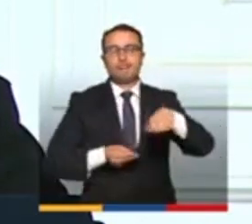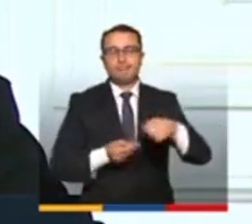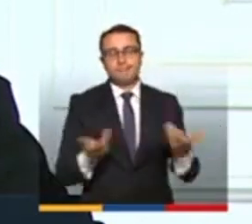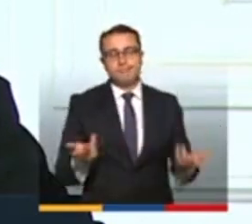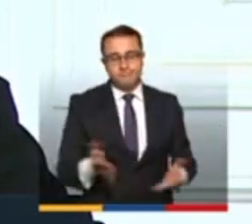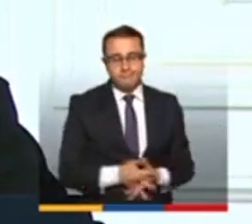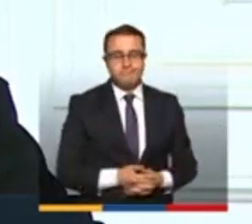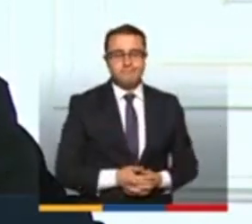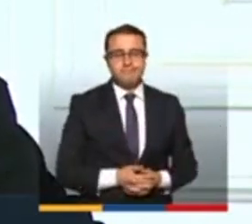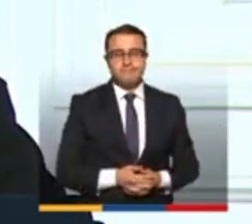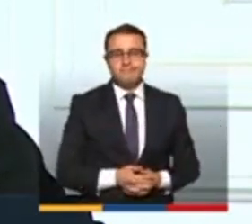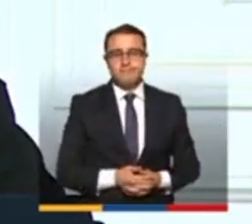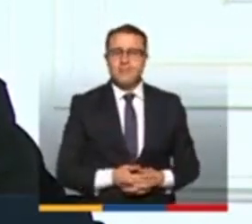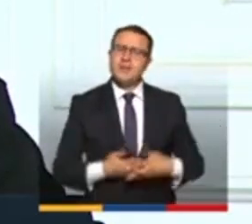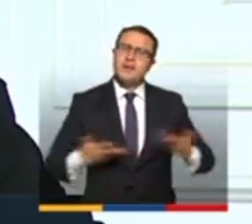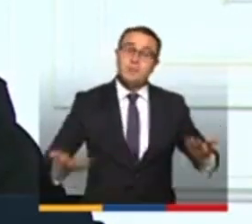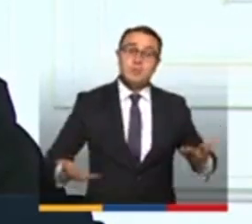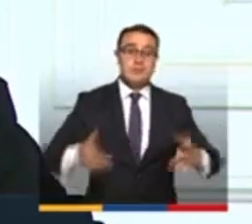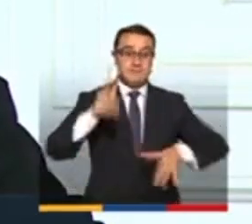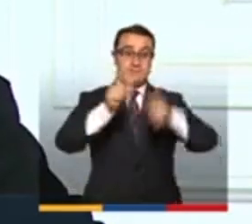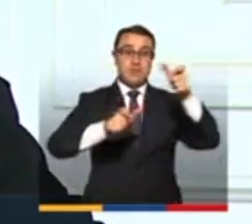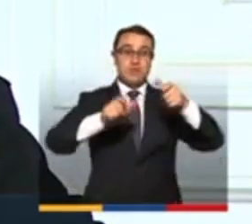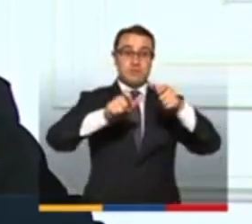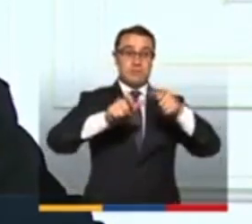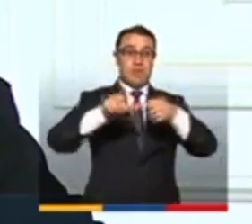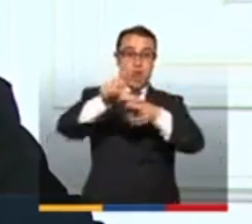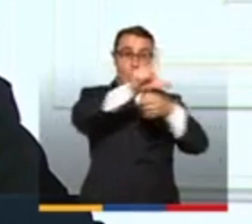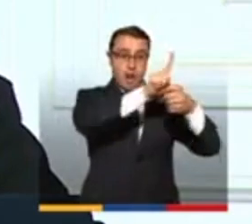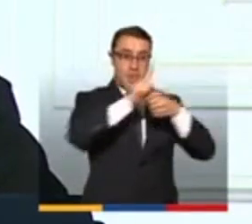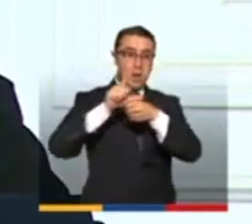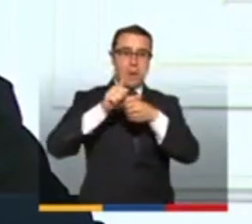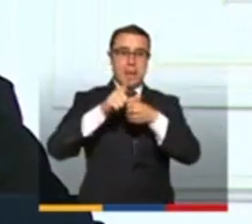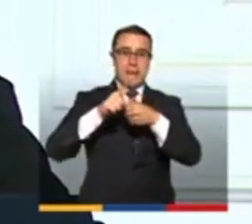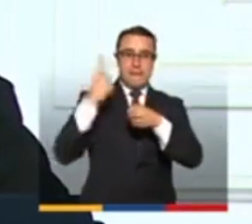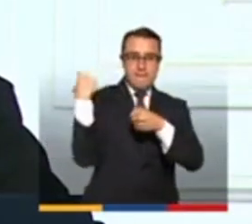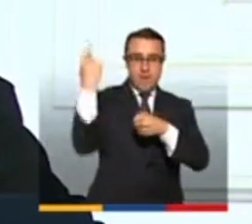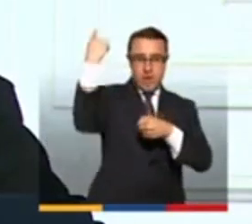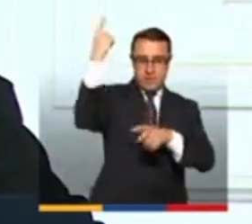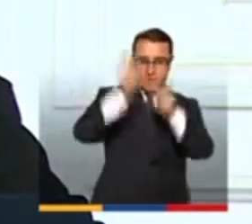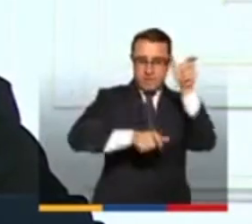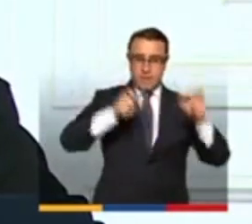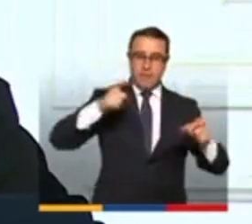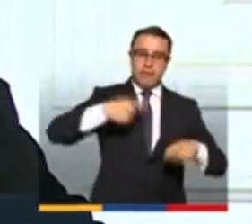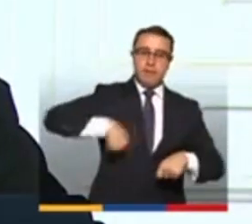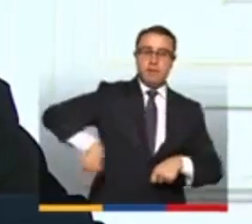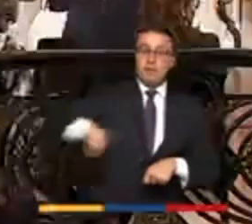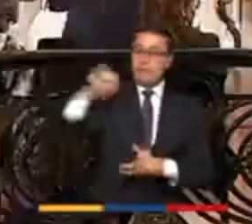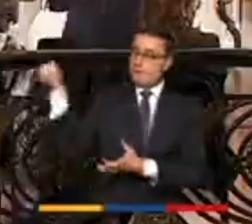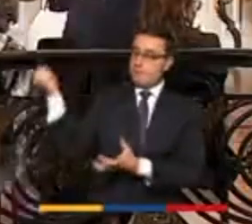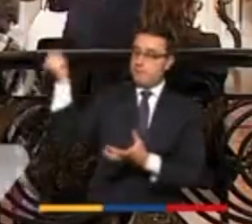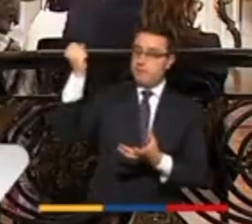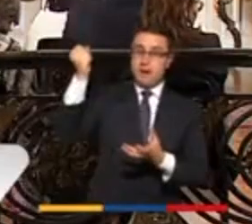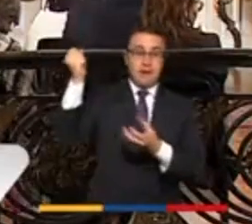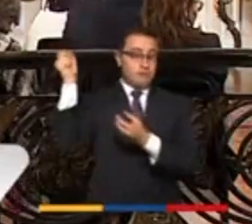porque las clases políticas locales han visto en los presupuestos destinados a nutrir niños